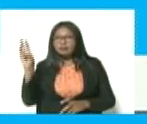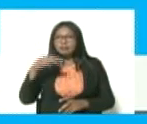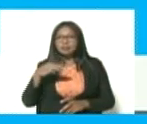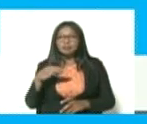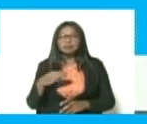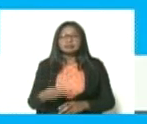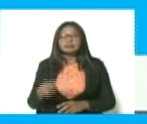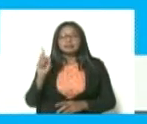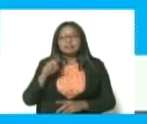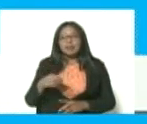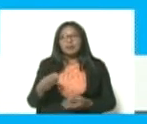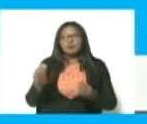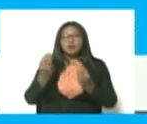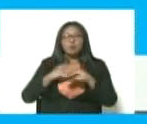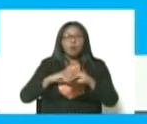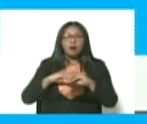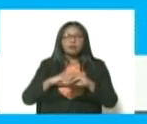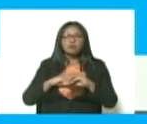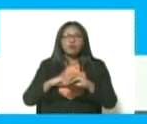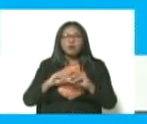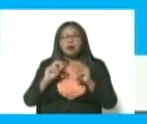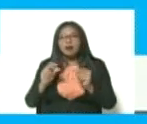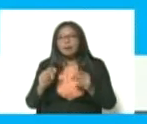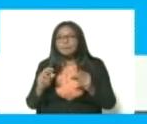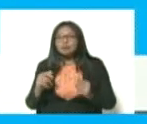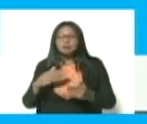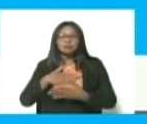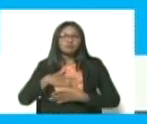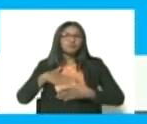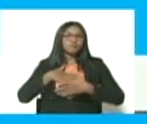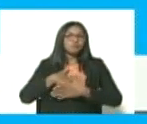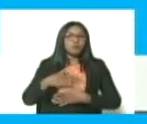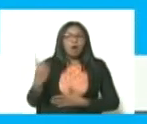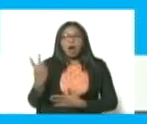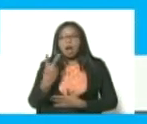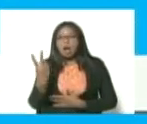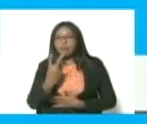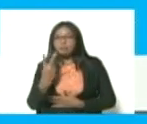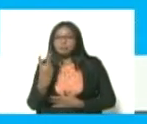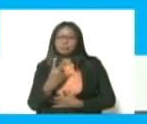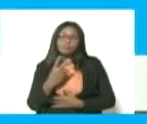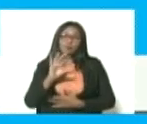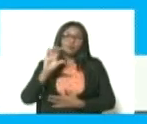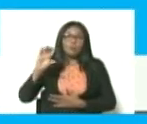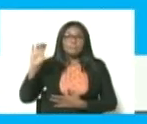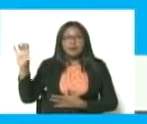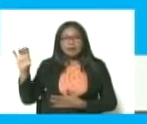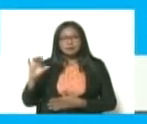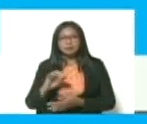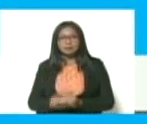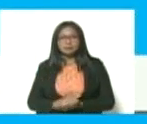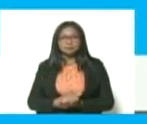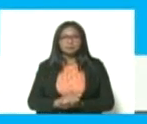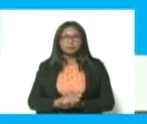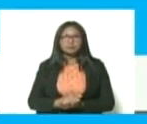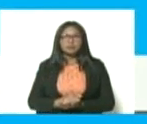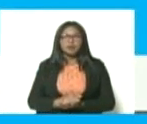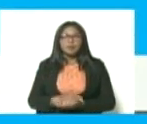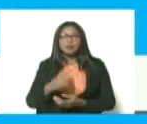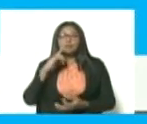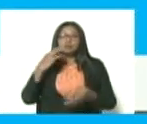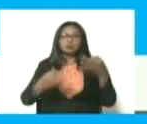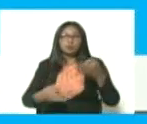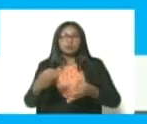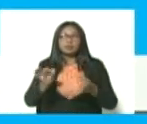ser un acuerdo práctico que satisfaga a las dos partes, y ninguna sentencia judicial